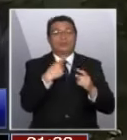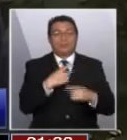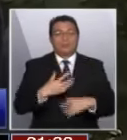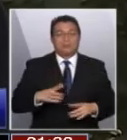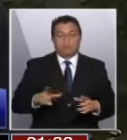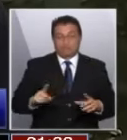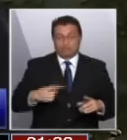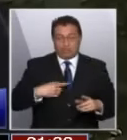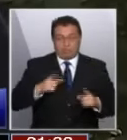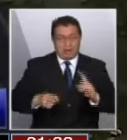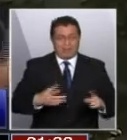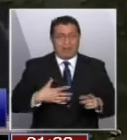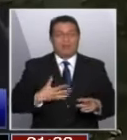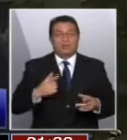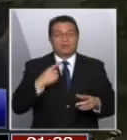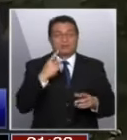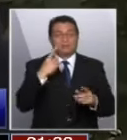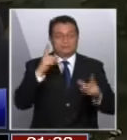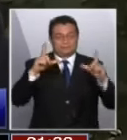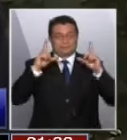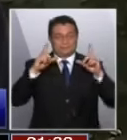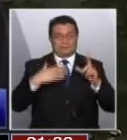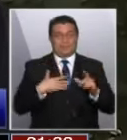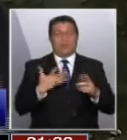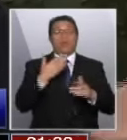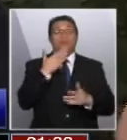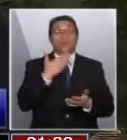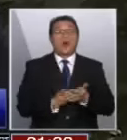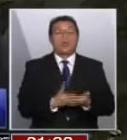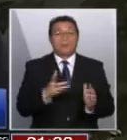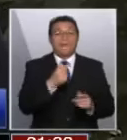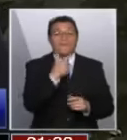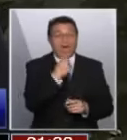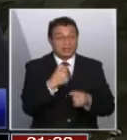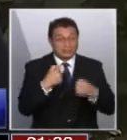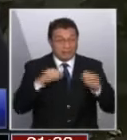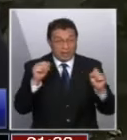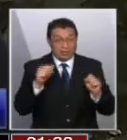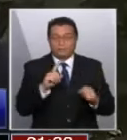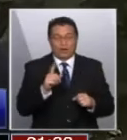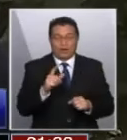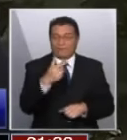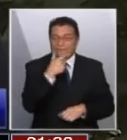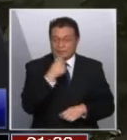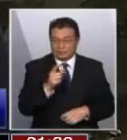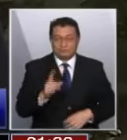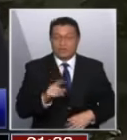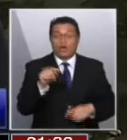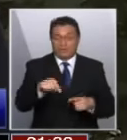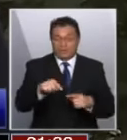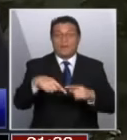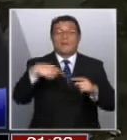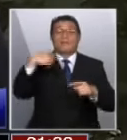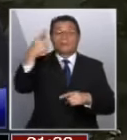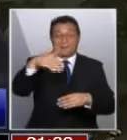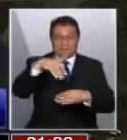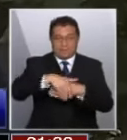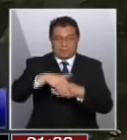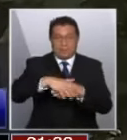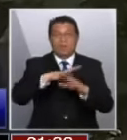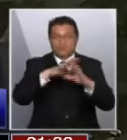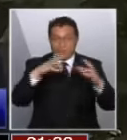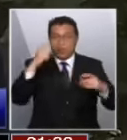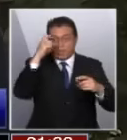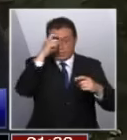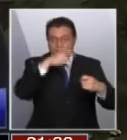decisión y esa decisión como se quiere tomar cuando esté muy fácil ganar y eso no va a pasar la elección presidencial en Chile va a ser super